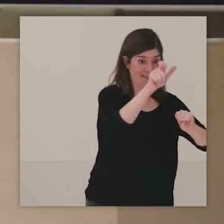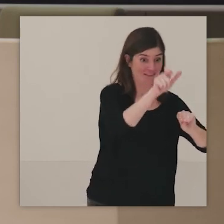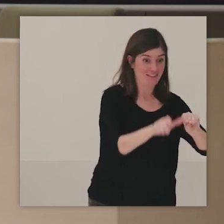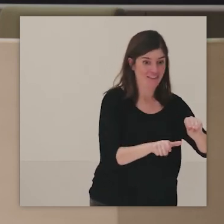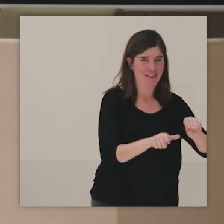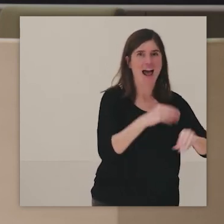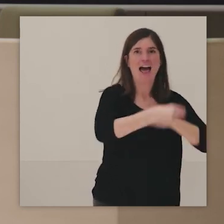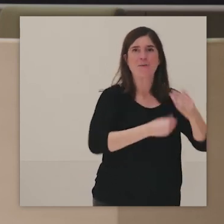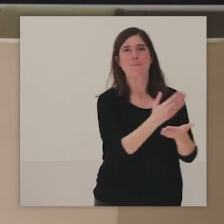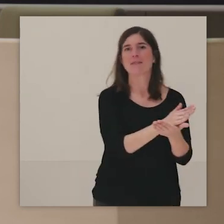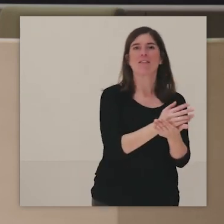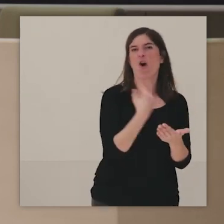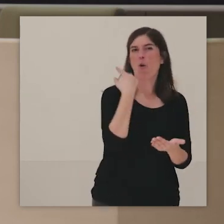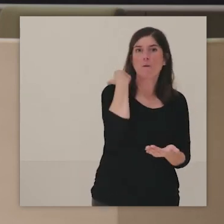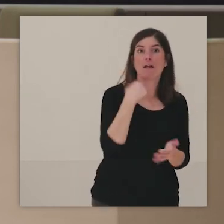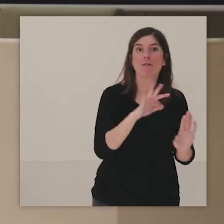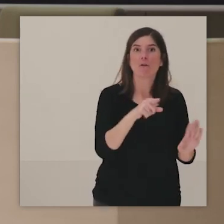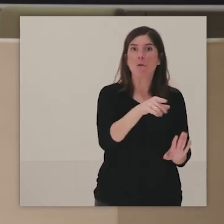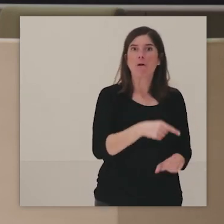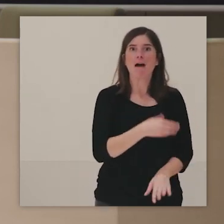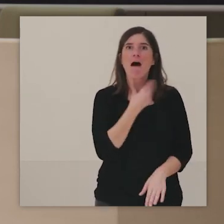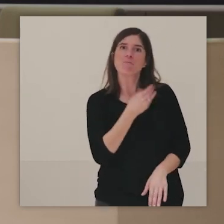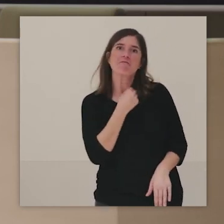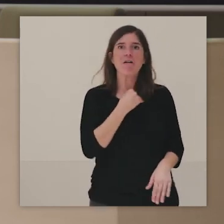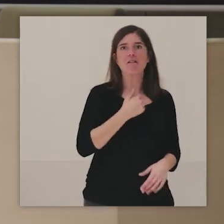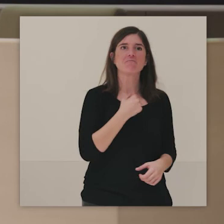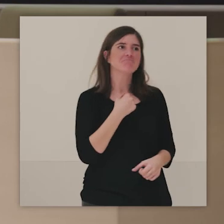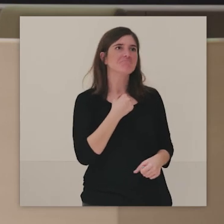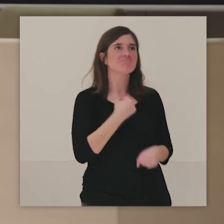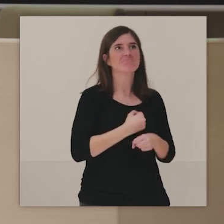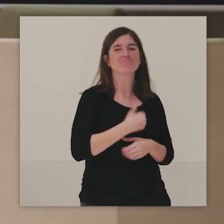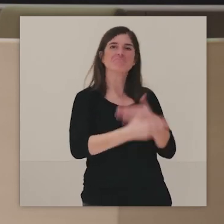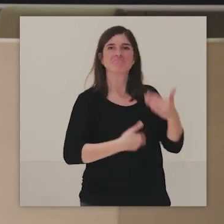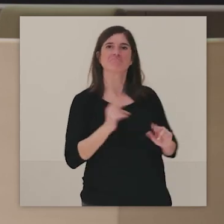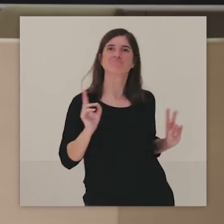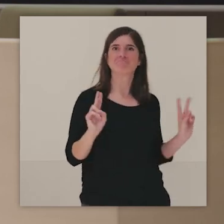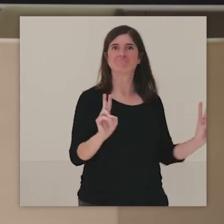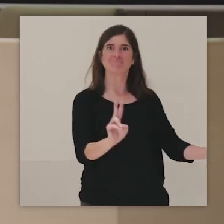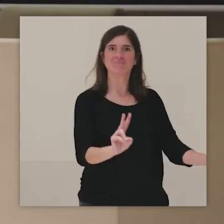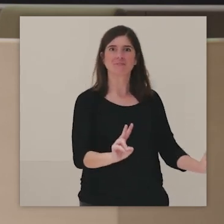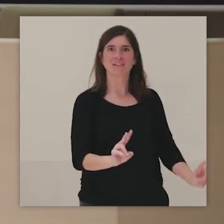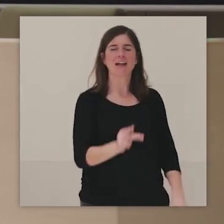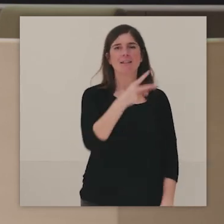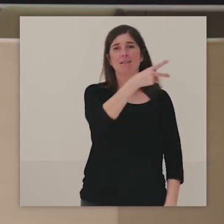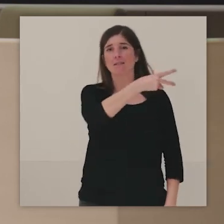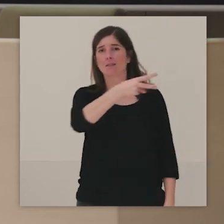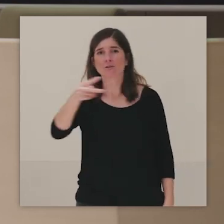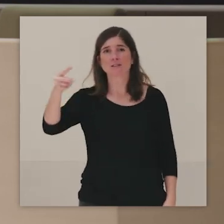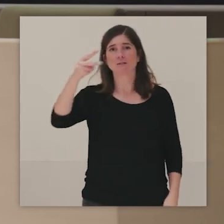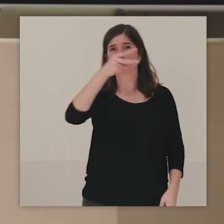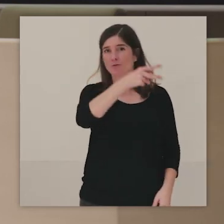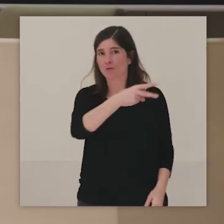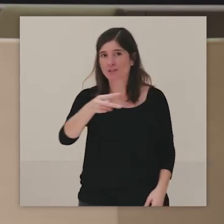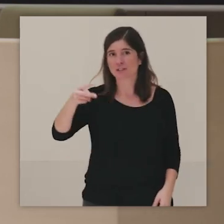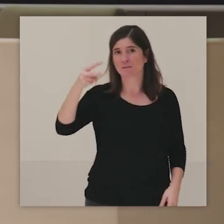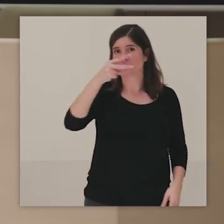esos mediadores culturales que ya están jubilados, pero que les apetece seguir con su actividad, pues han recibido esa formación y una vez cada 15 días